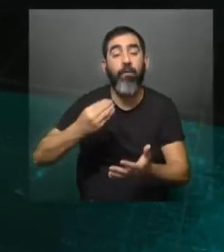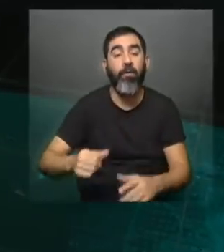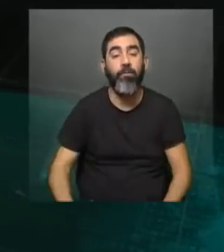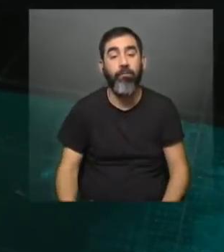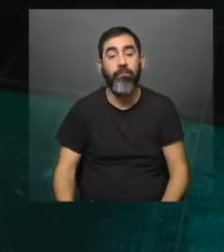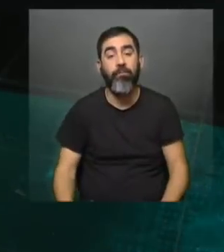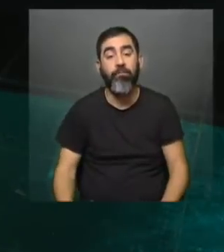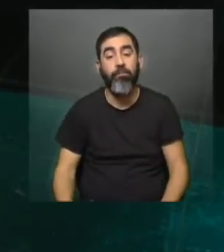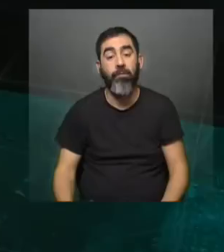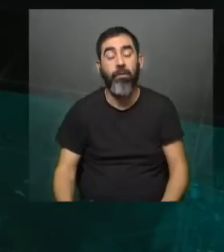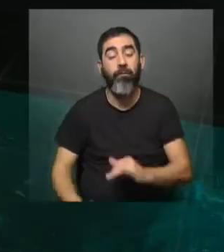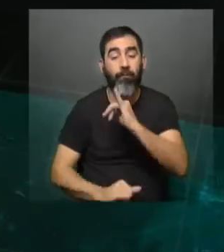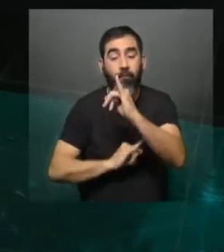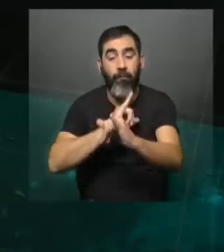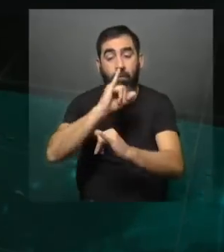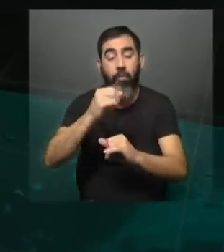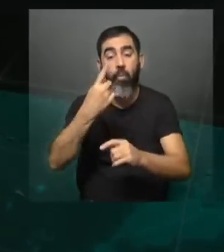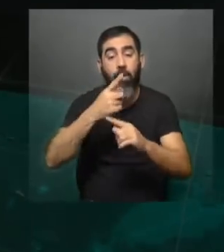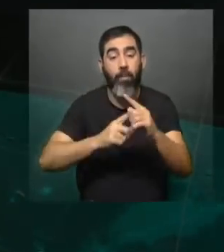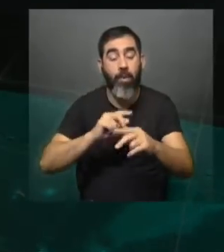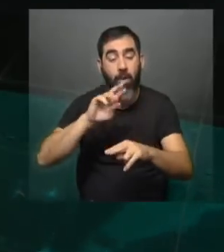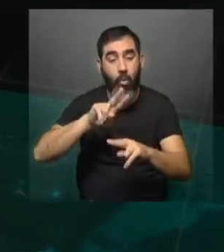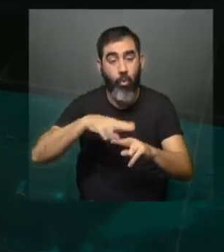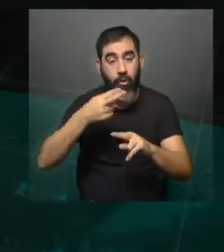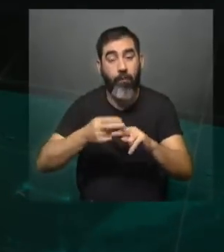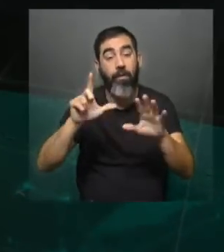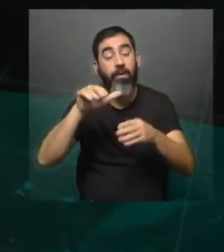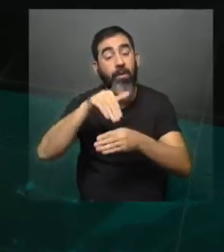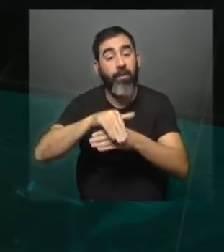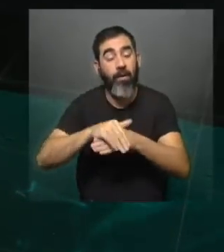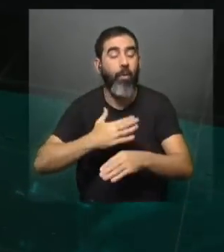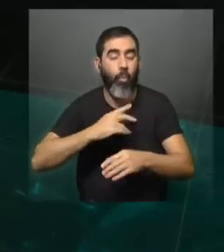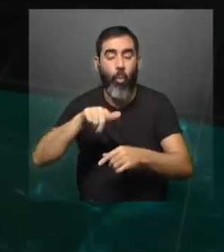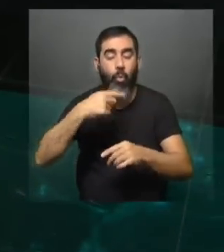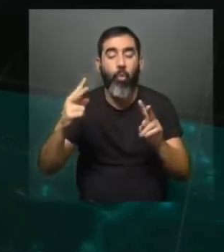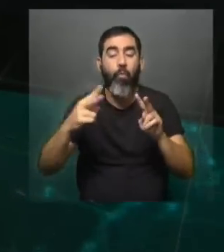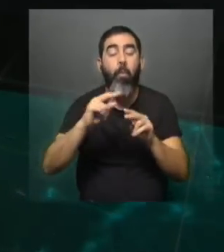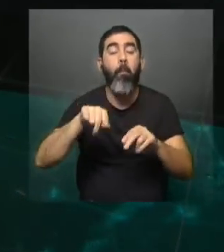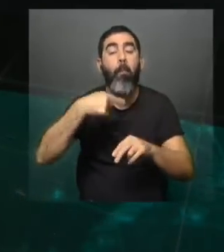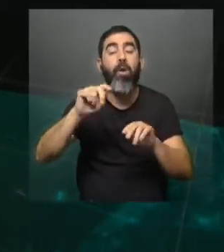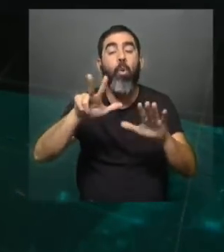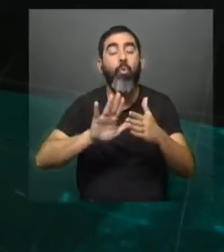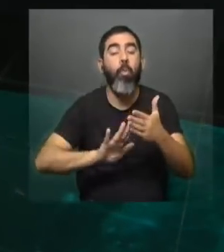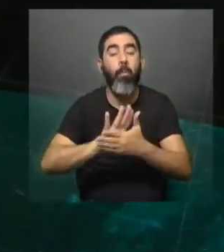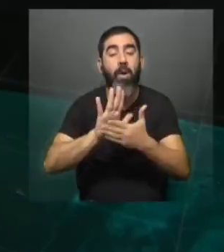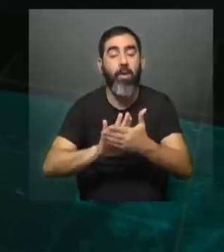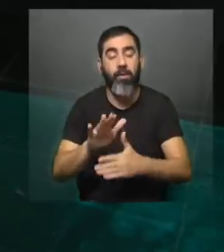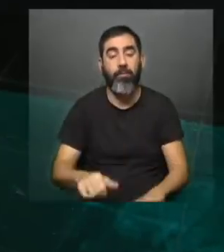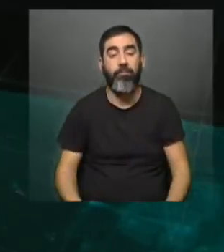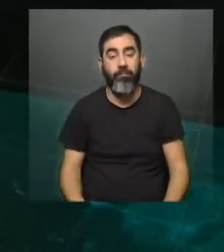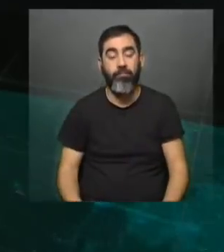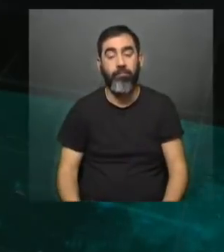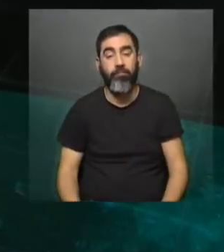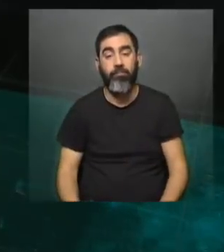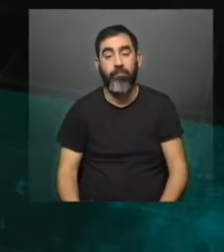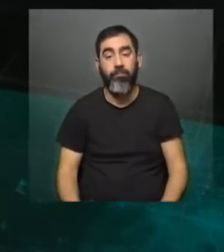de TV ciudad la actualización informativa 1330 a las 19 y con el gusto de siempre nosotros nos estamos esperando mañana a las ocho en punto con